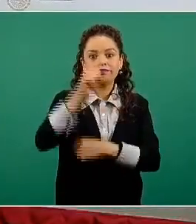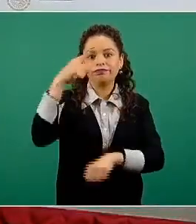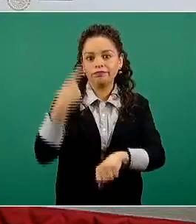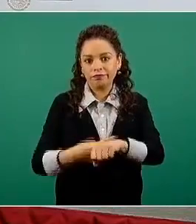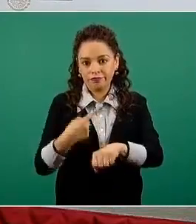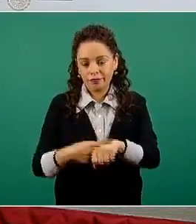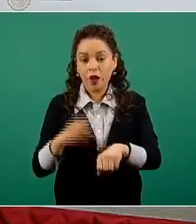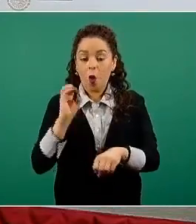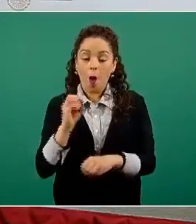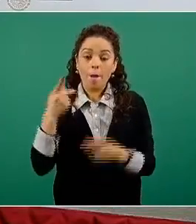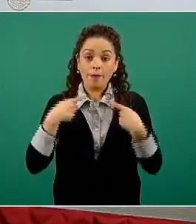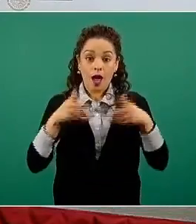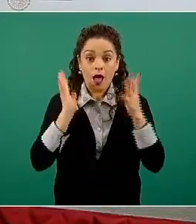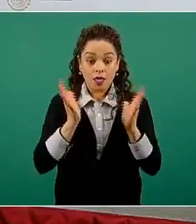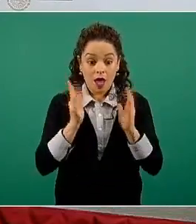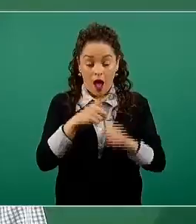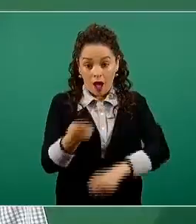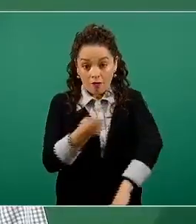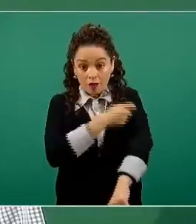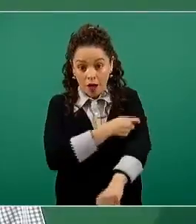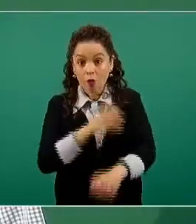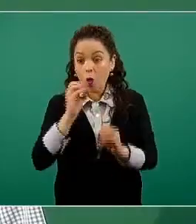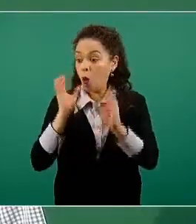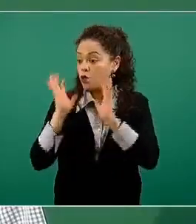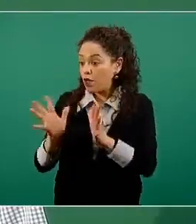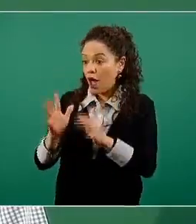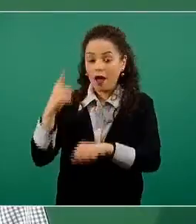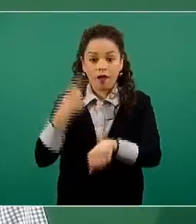se enfermaron, y entonces todos juntos poder